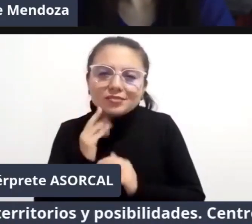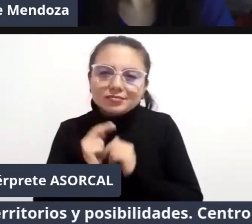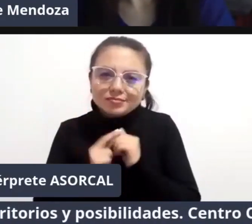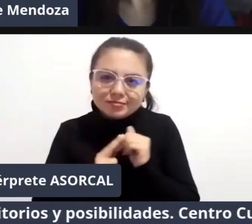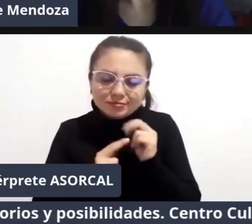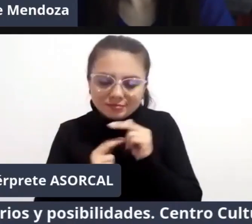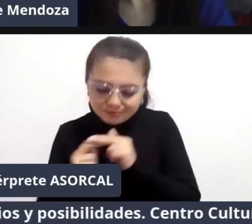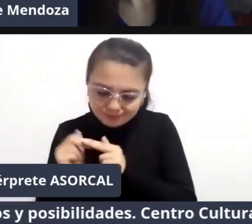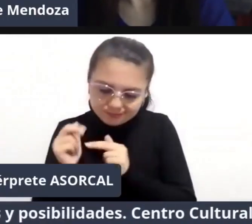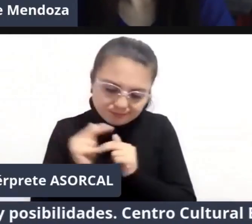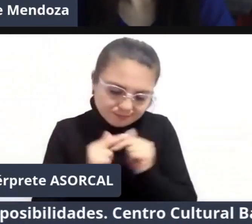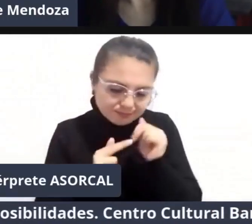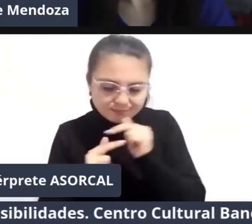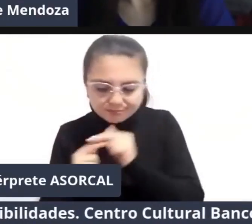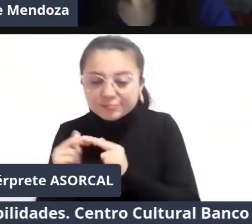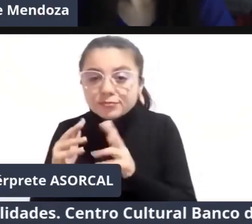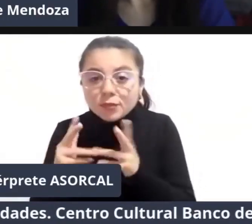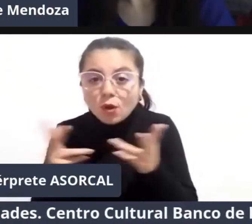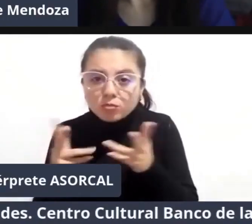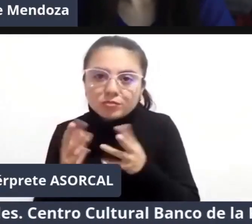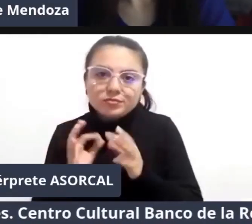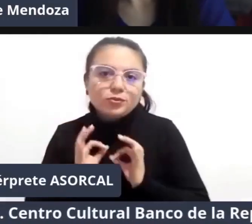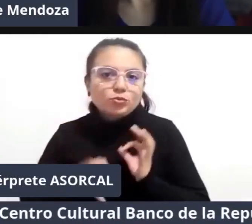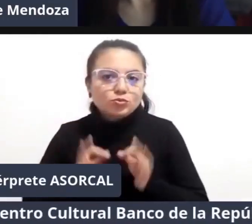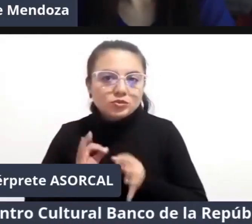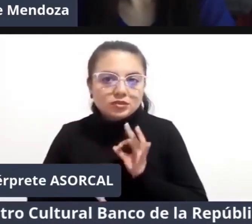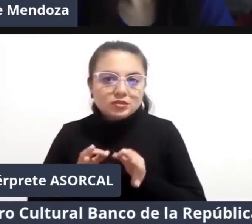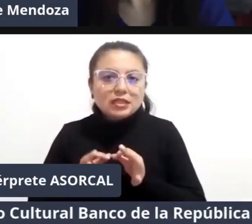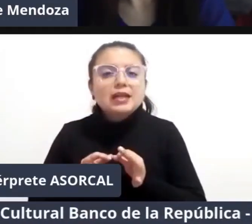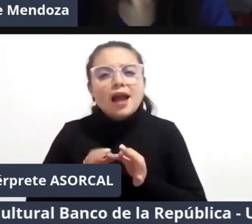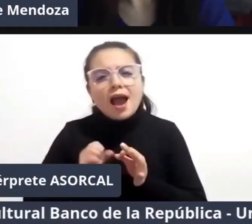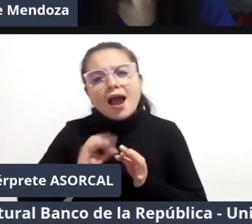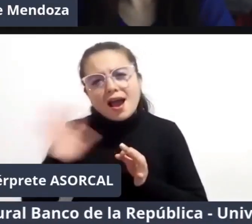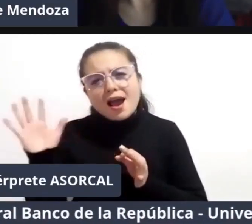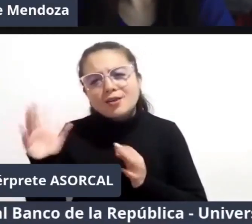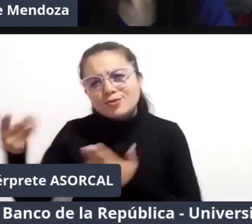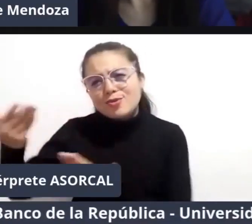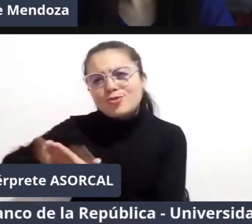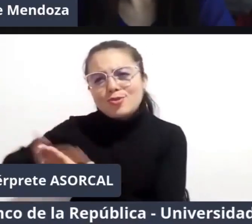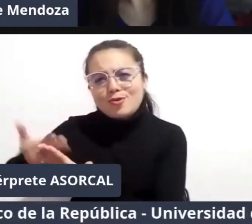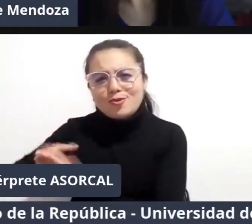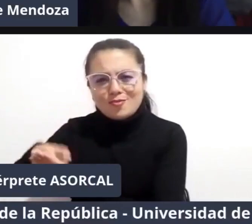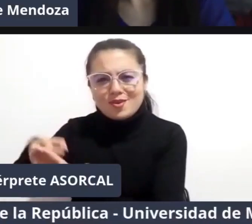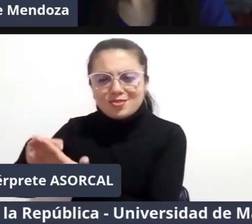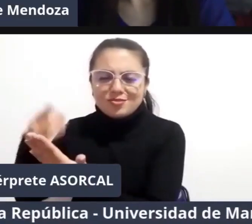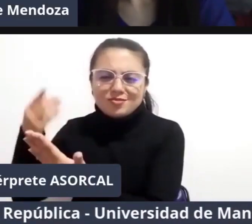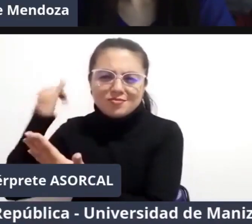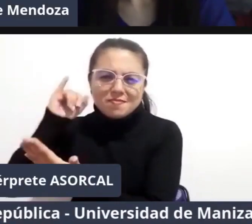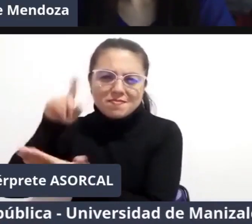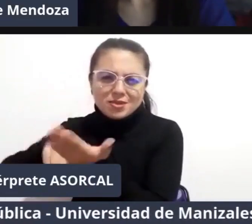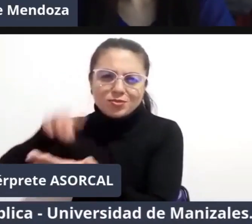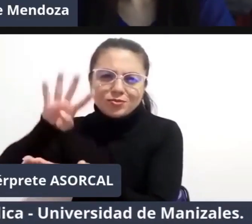justicia. Aclaro que son ideas tomadas del documento de Medellín de 1968.